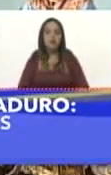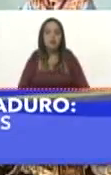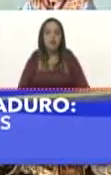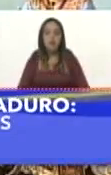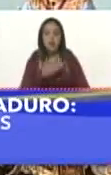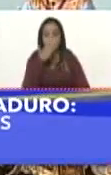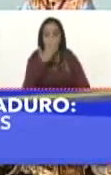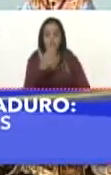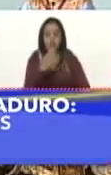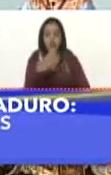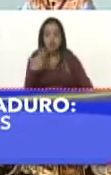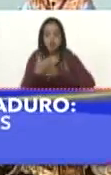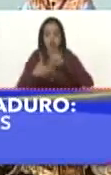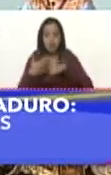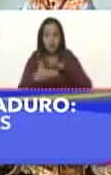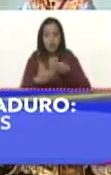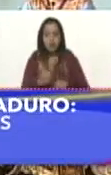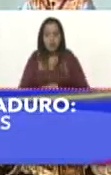enfrentando nuestros problemas,